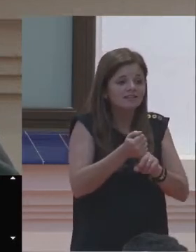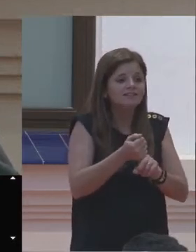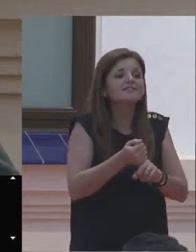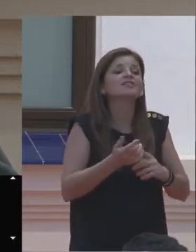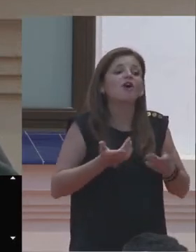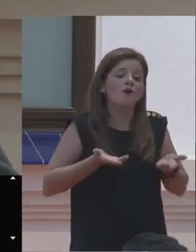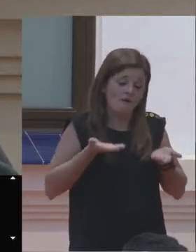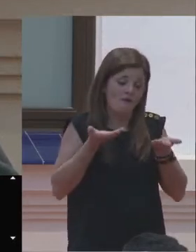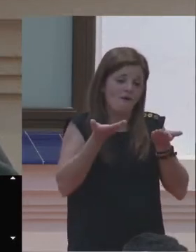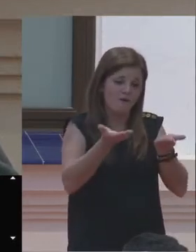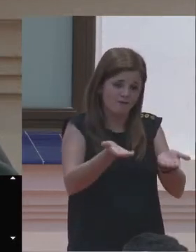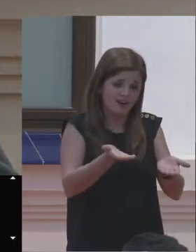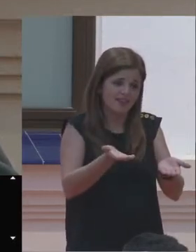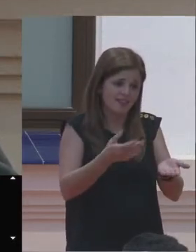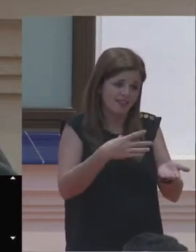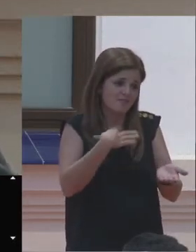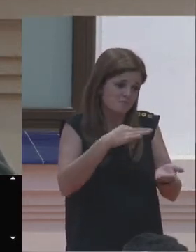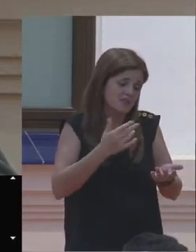ofreceros